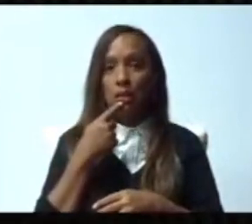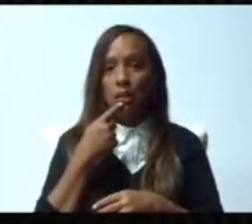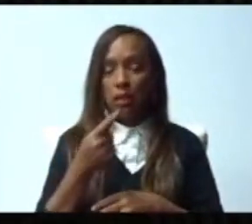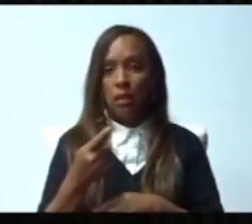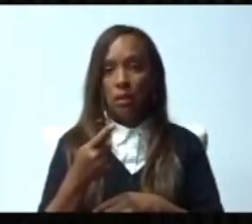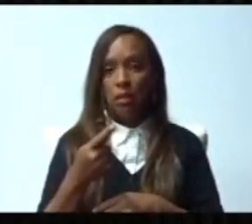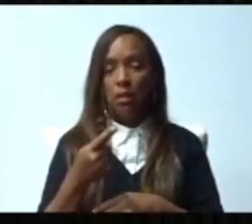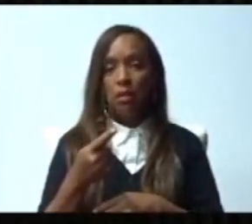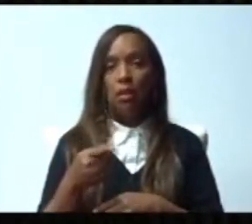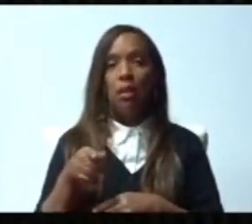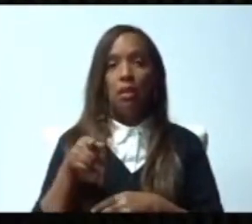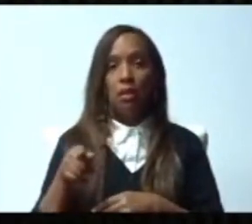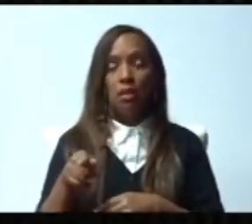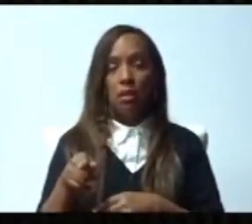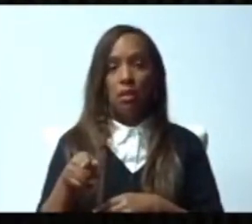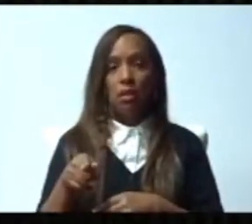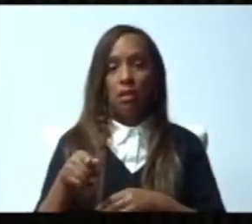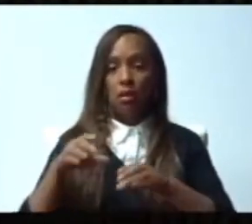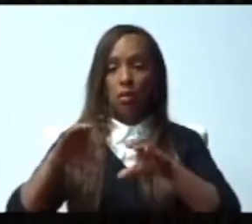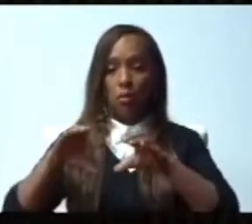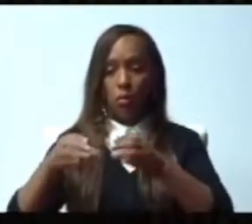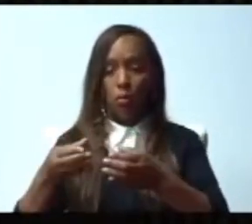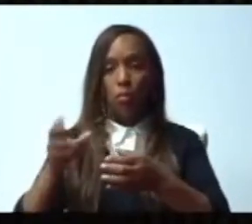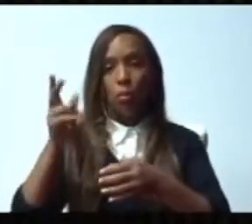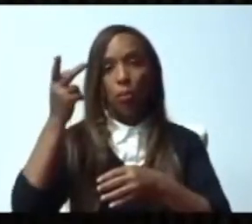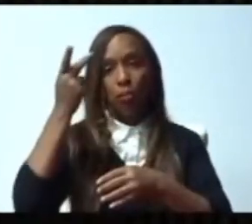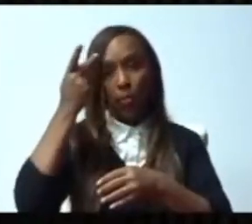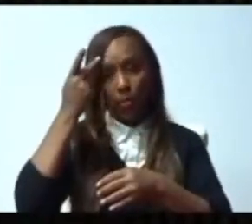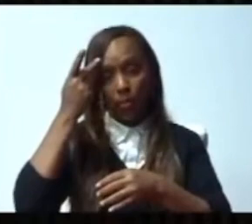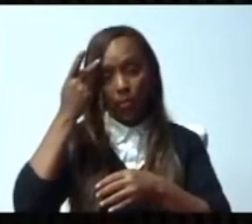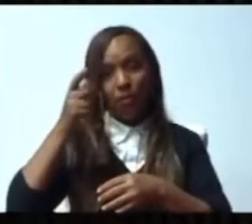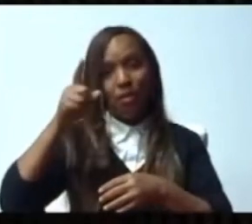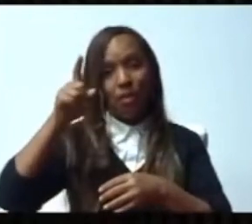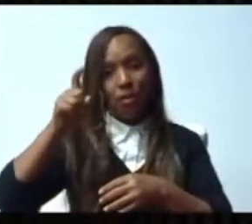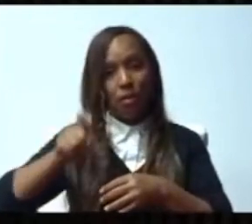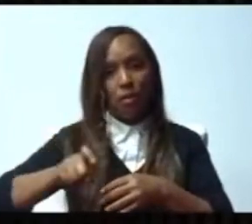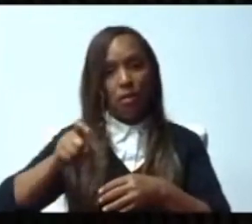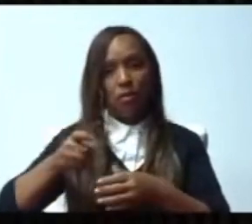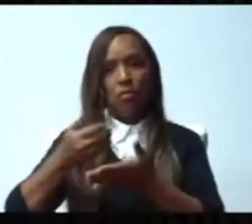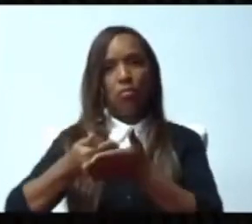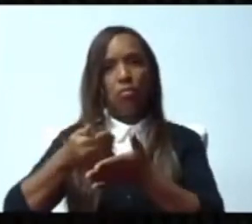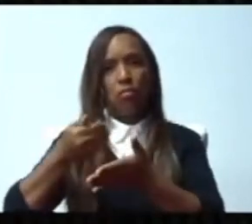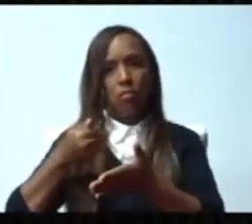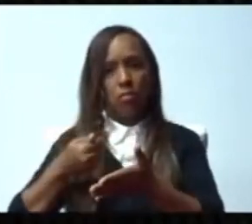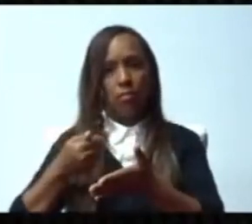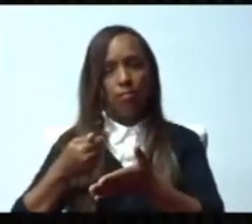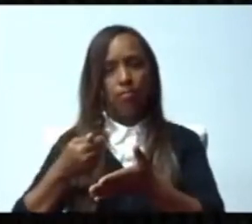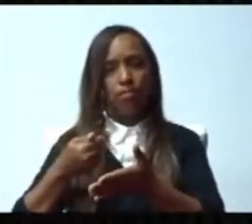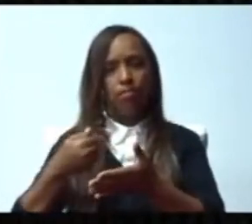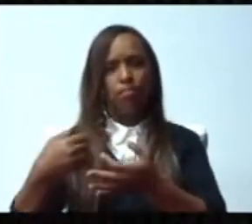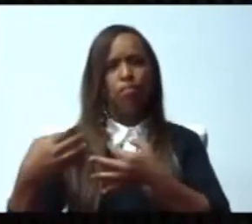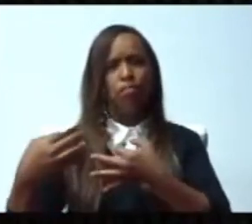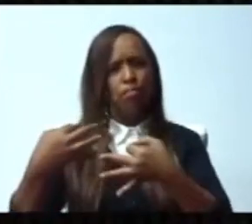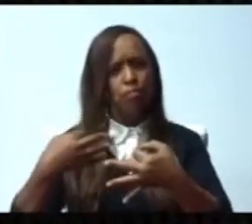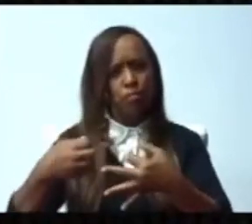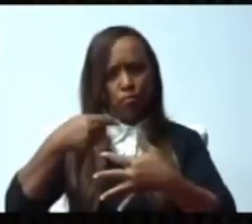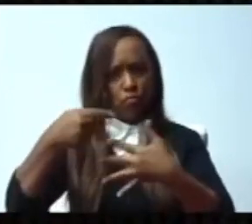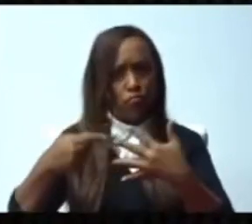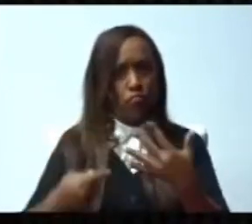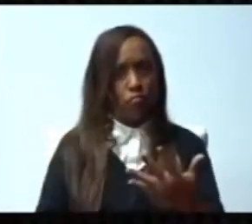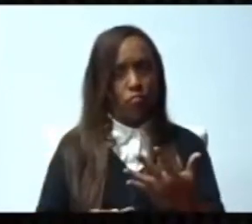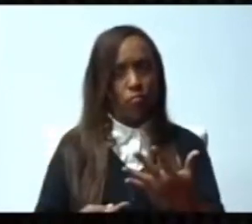esta con esta resolución y estar apegado al cumplimiento de la ley yo pertenezco a un partido